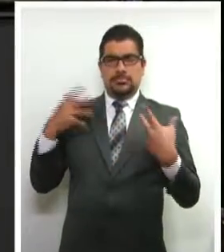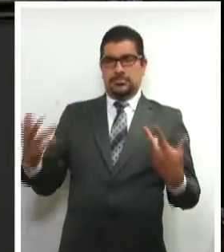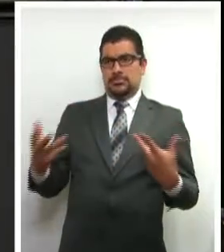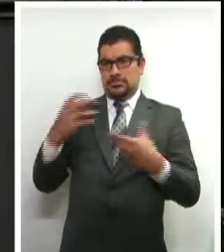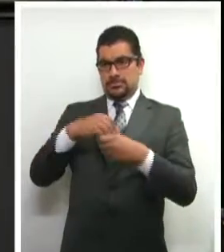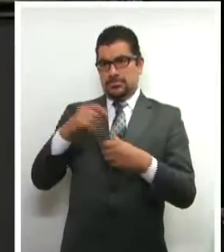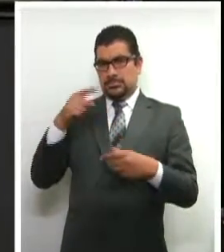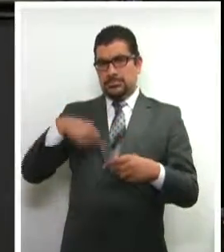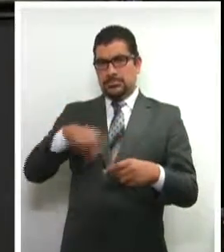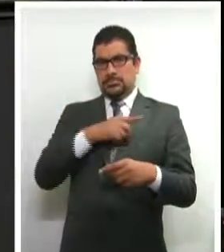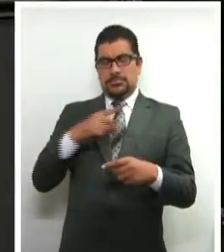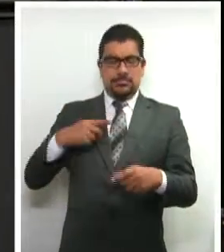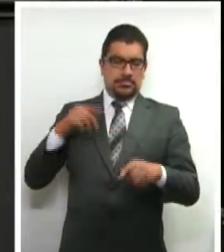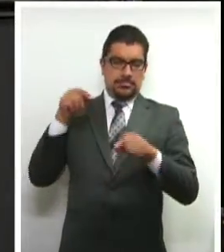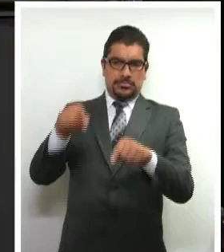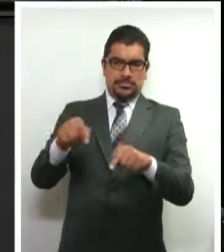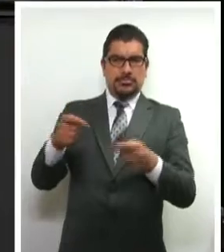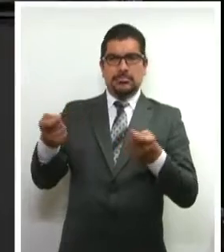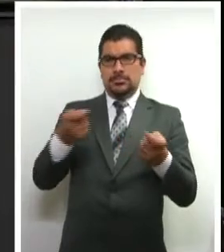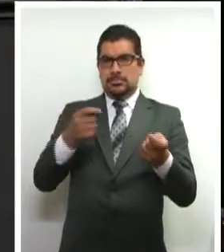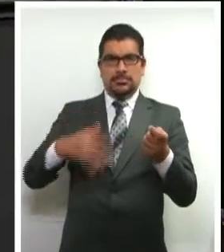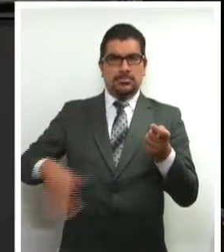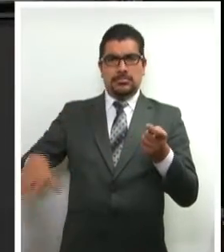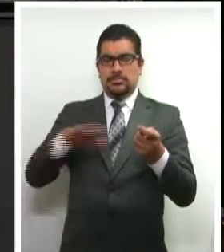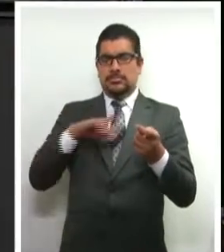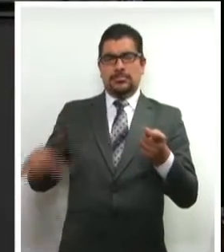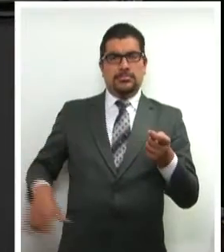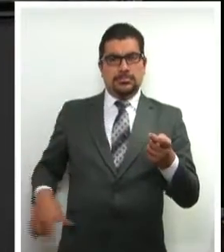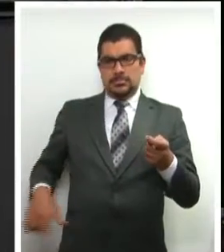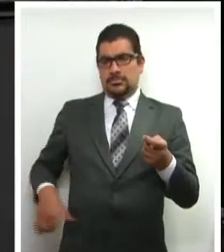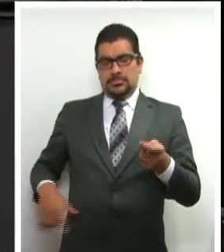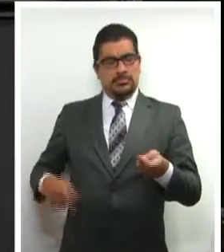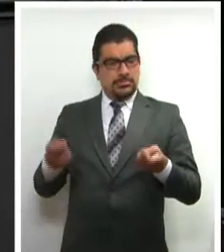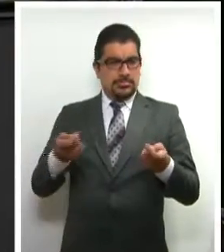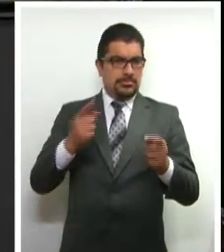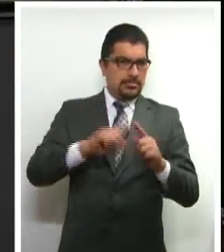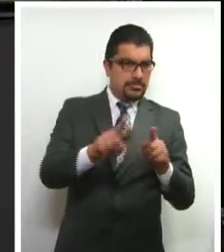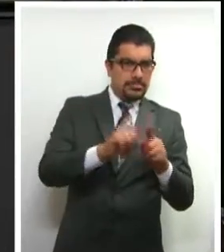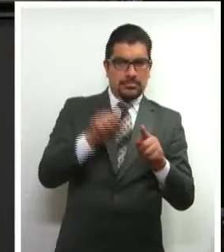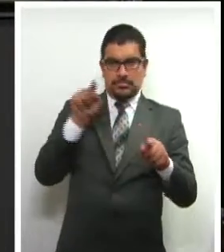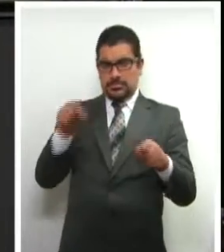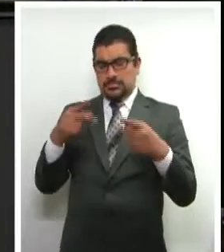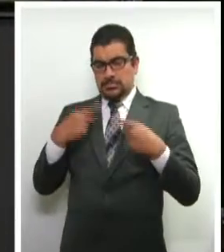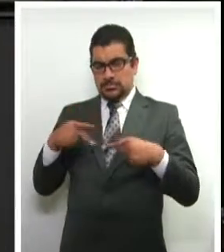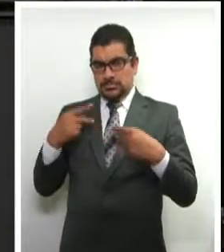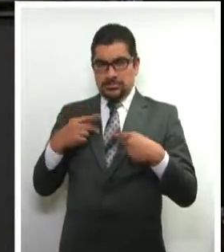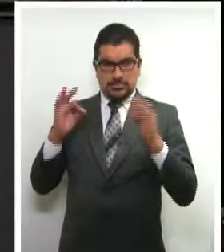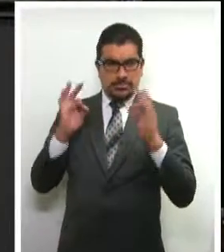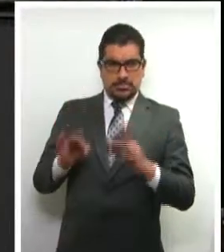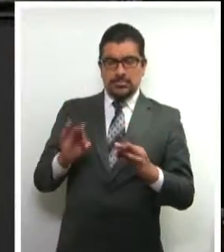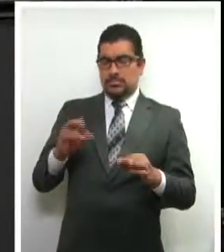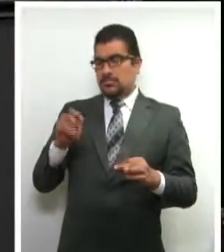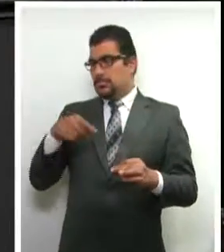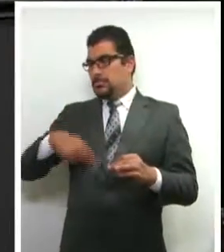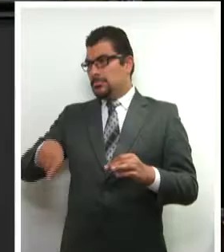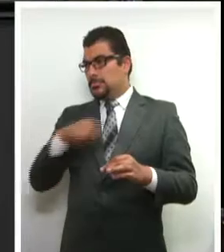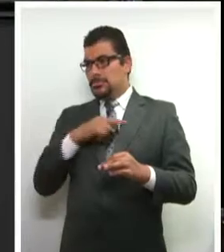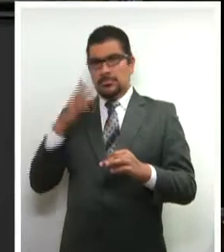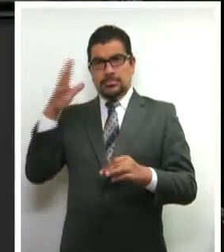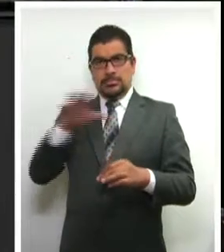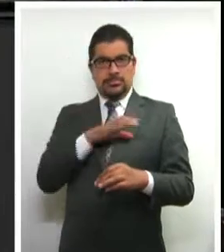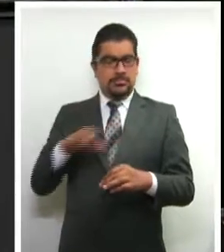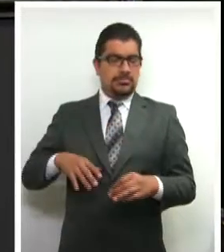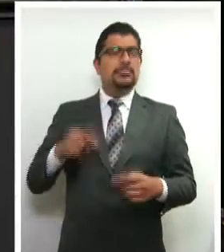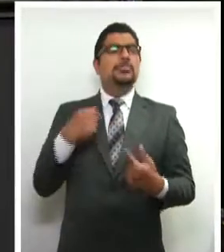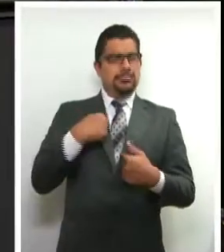debe residir en el municipio administrado por el propio órgano colegiado. Por lo tanto, el ciudadano que en calidad de candidato aspire a ocupar